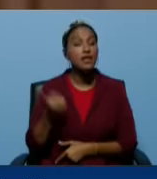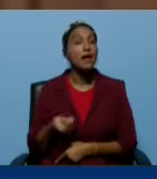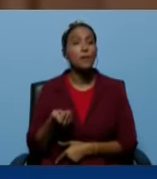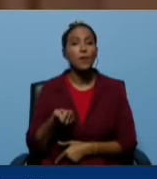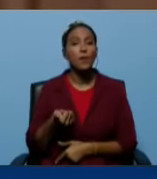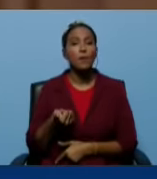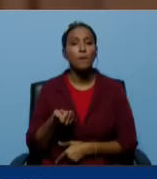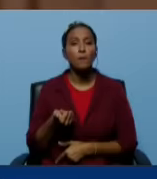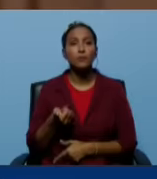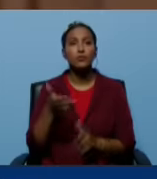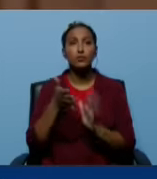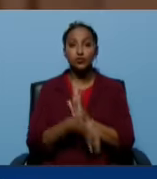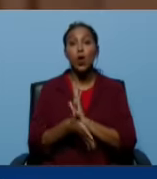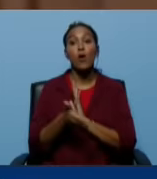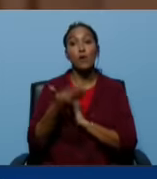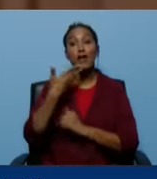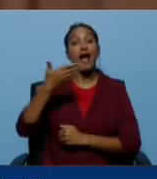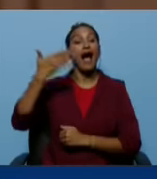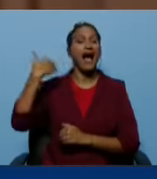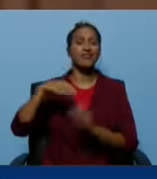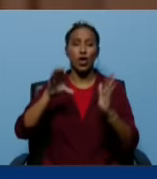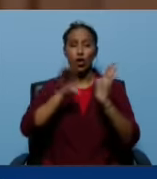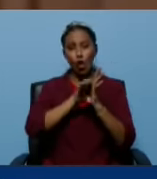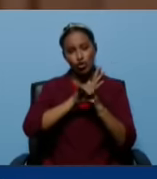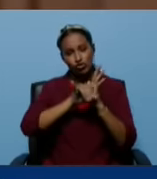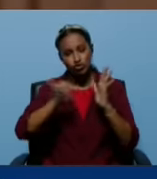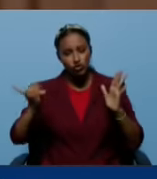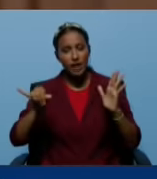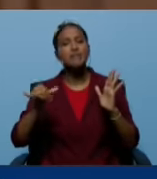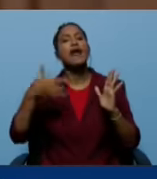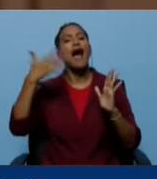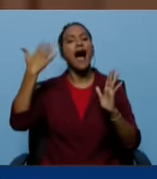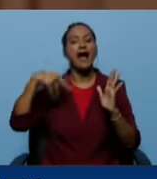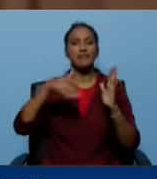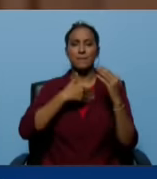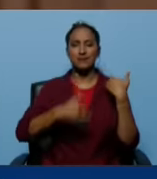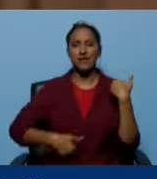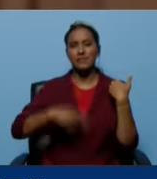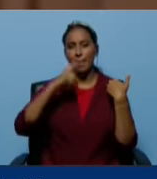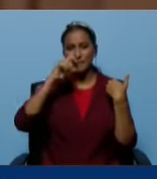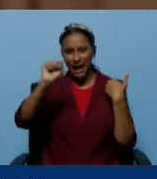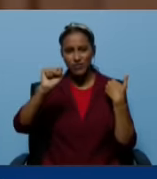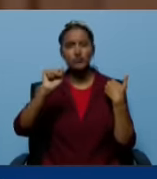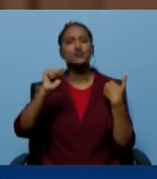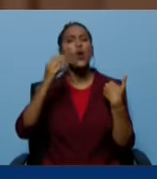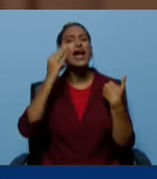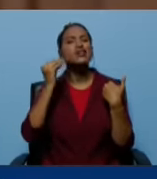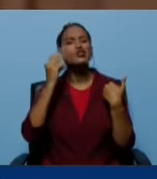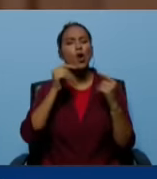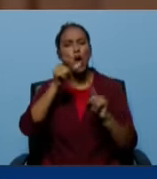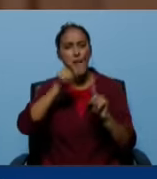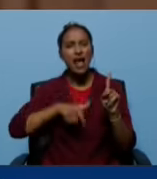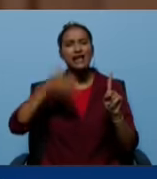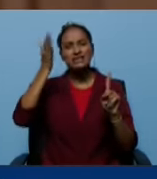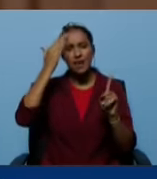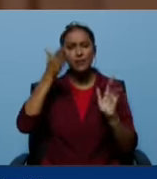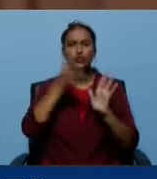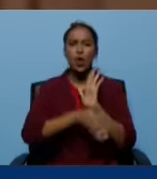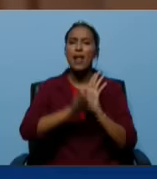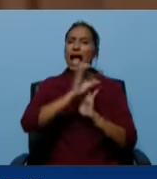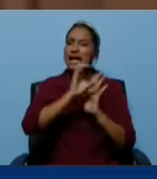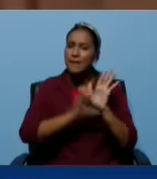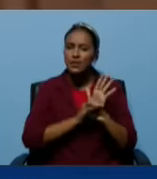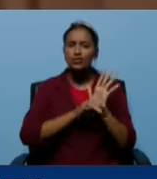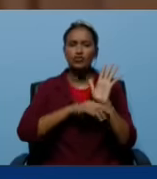un constituyentista, uno de los tantos venezolanos y venezolanas que tuvieron a bien redactar capítulo por capítulo de